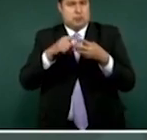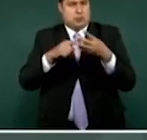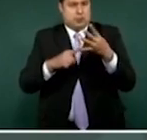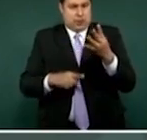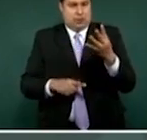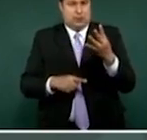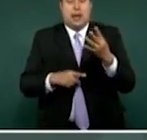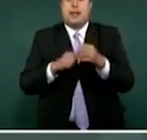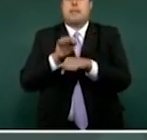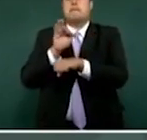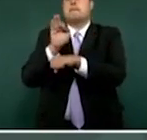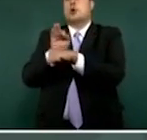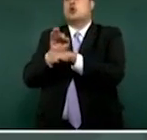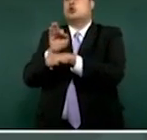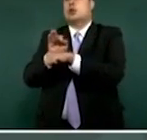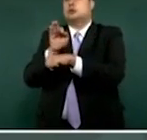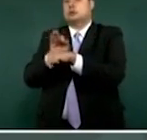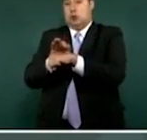y protección